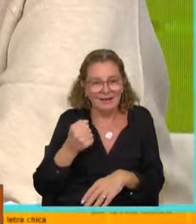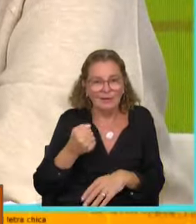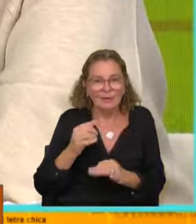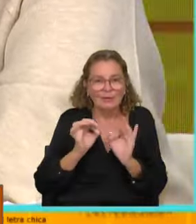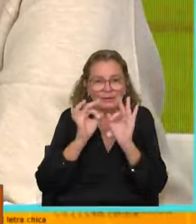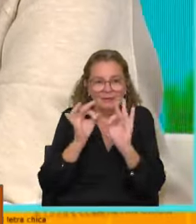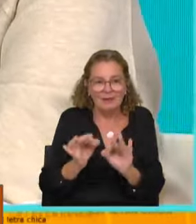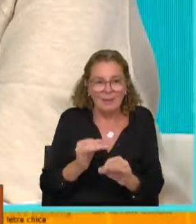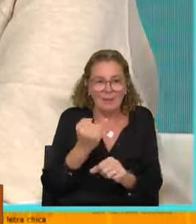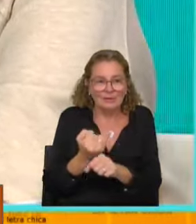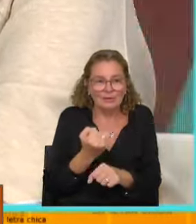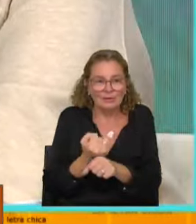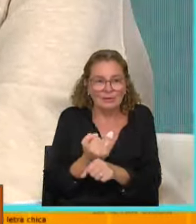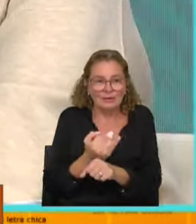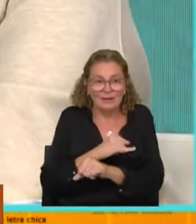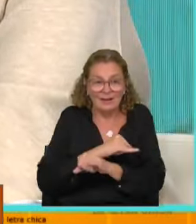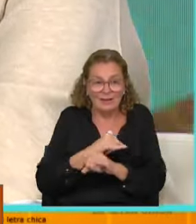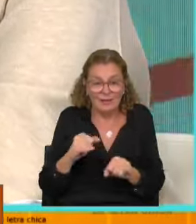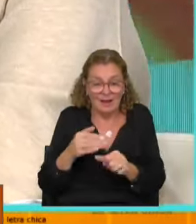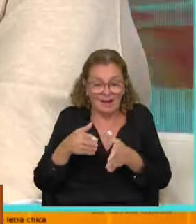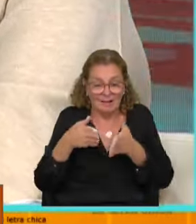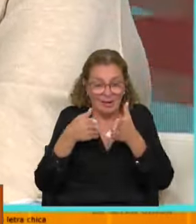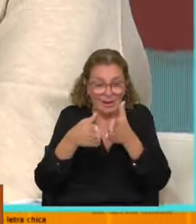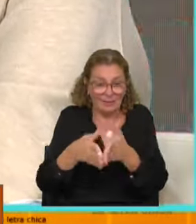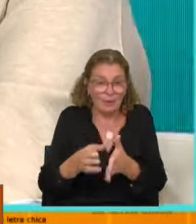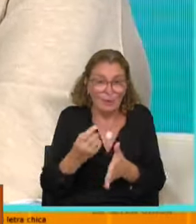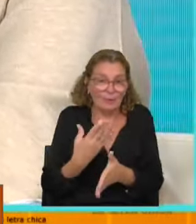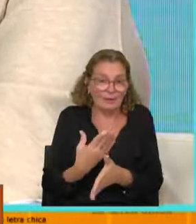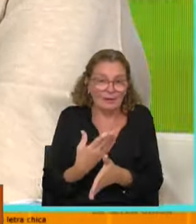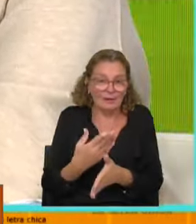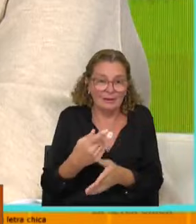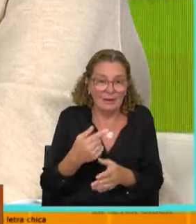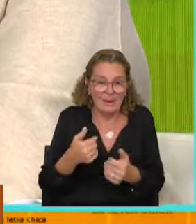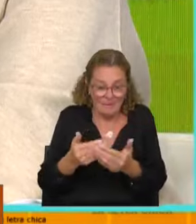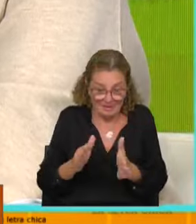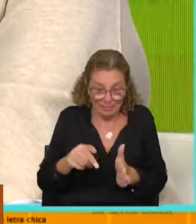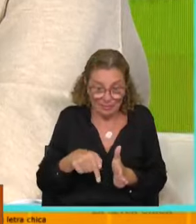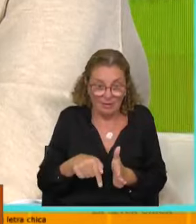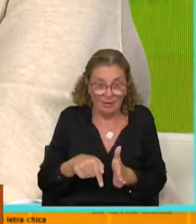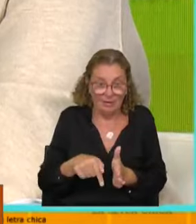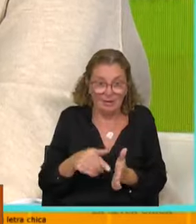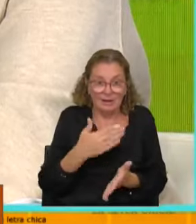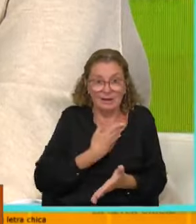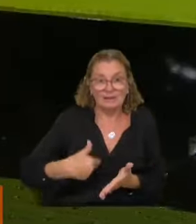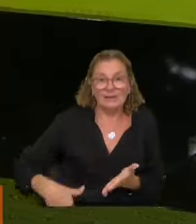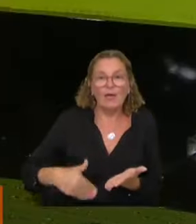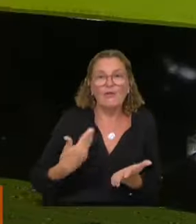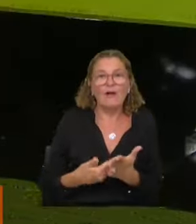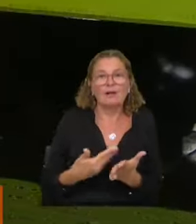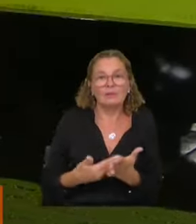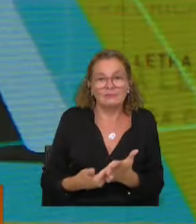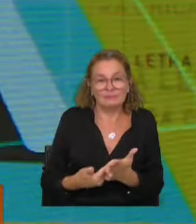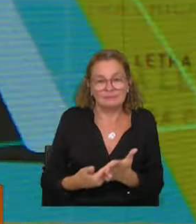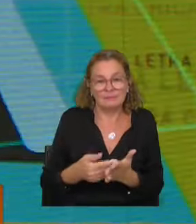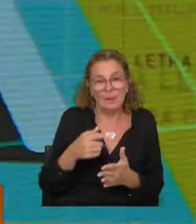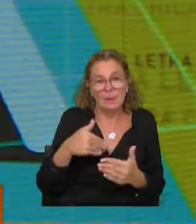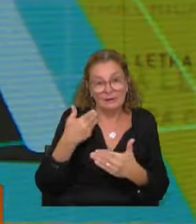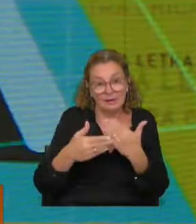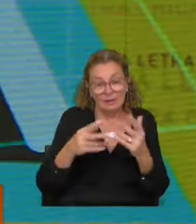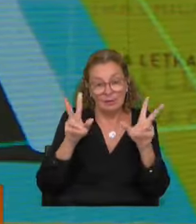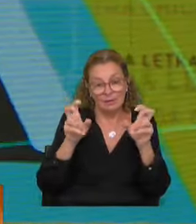institucionalización que es el final de un camino es porque en el principio del camino el estado estuvo ausente vamos a seguir con este tema